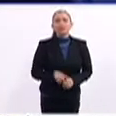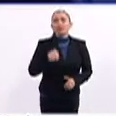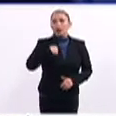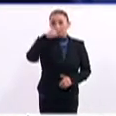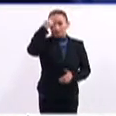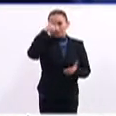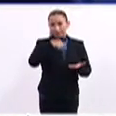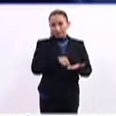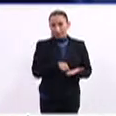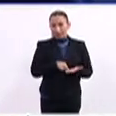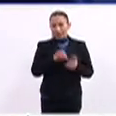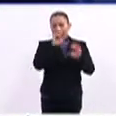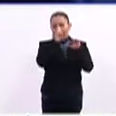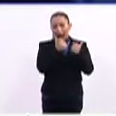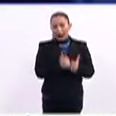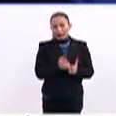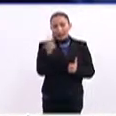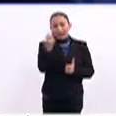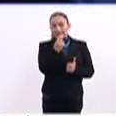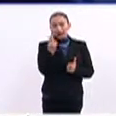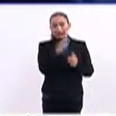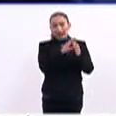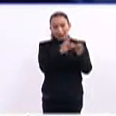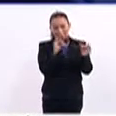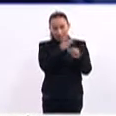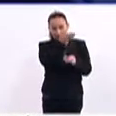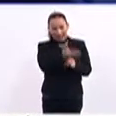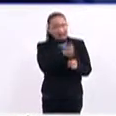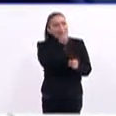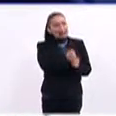que el arte que necesita una explicación